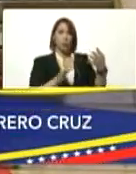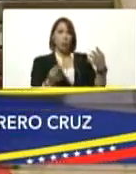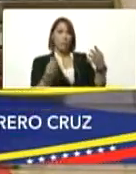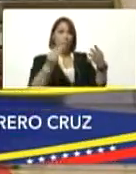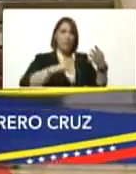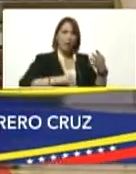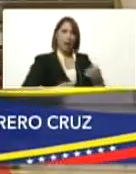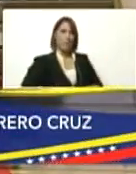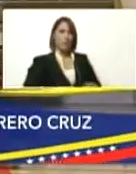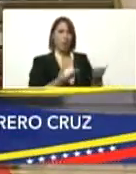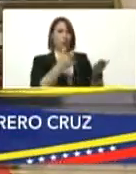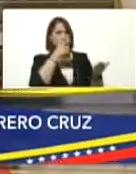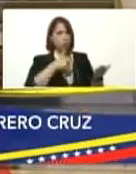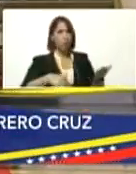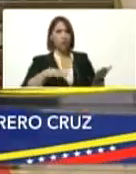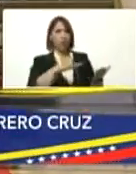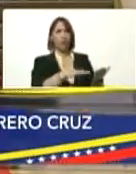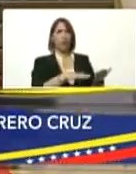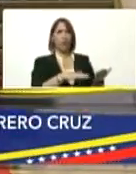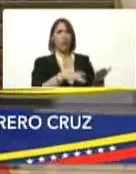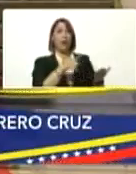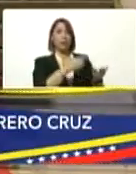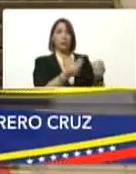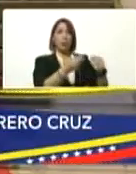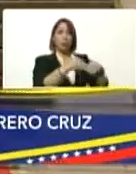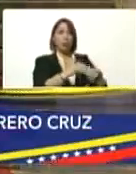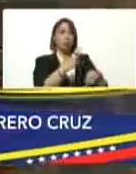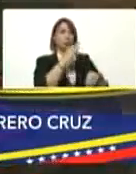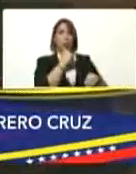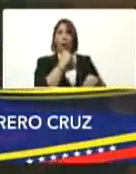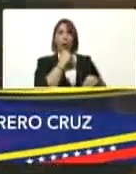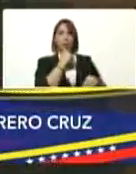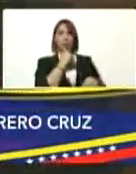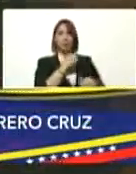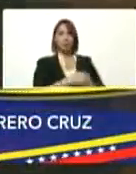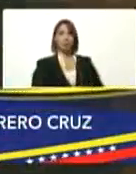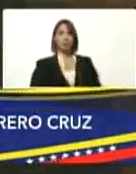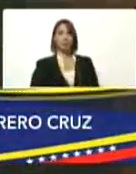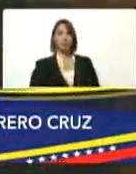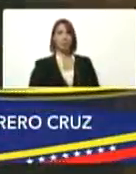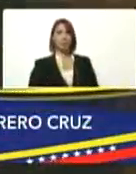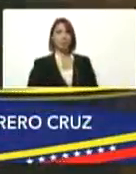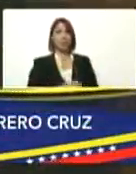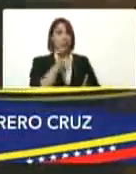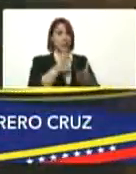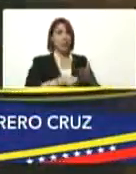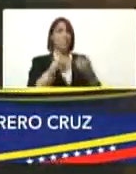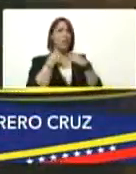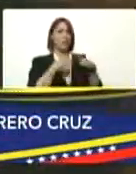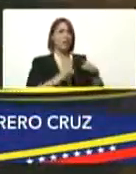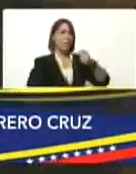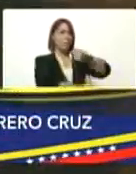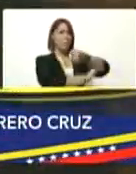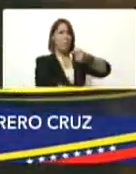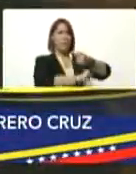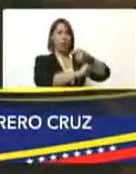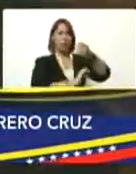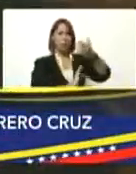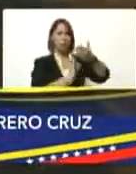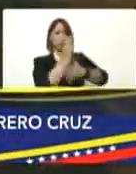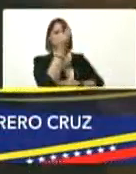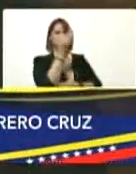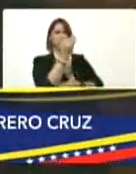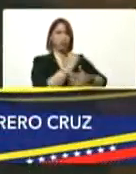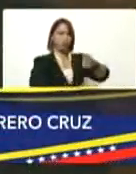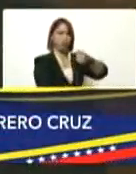pueblos. Este es un convenio que no tiene igual. Y sin perder esas bases fundacionales que